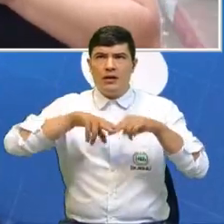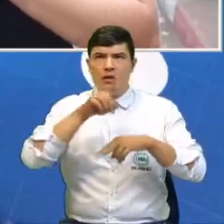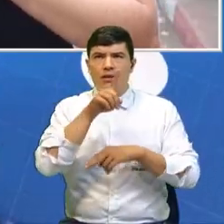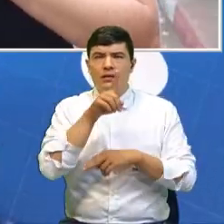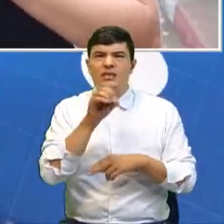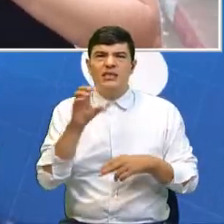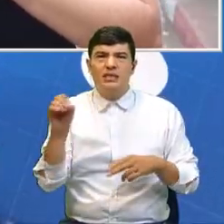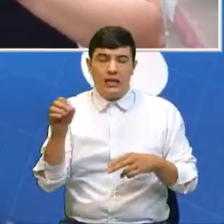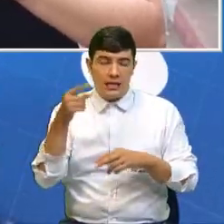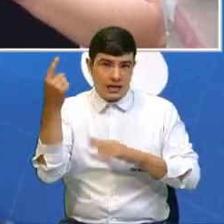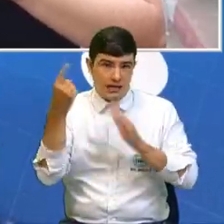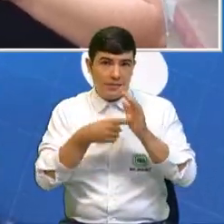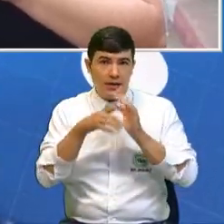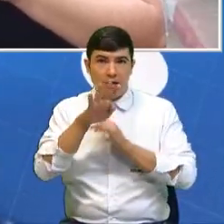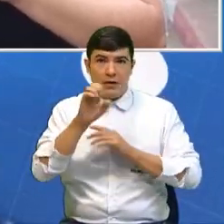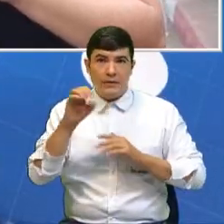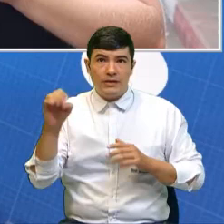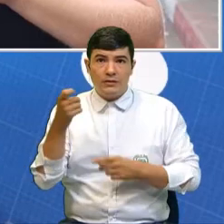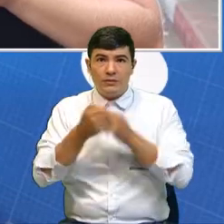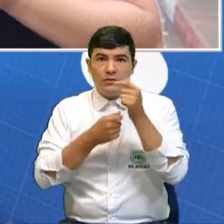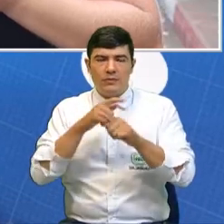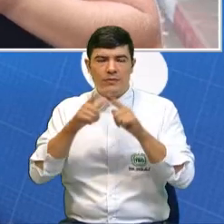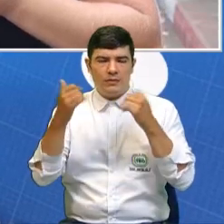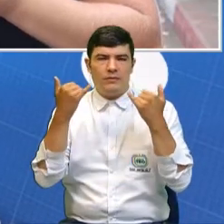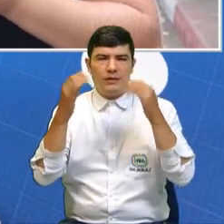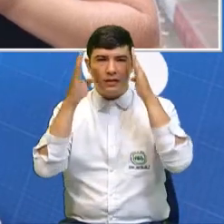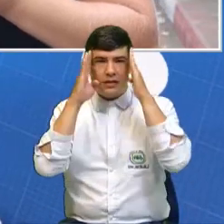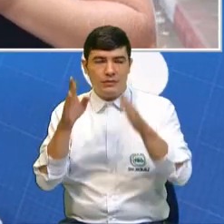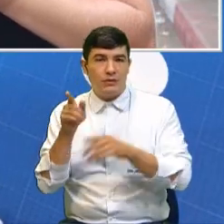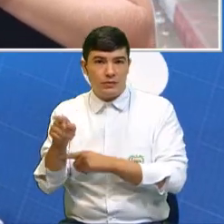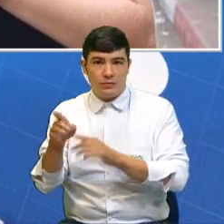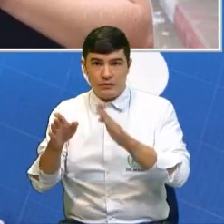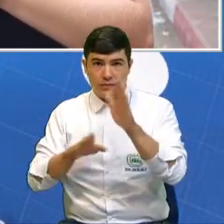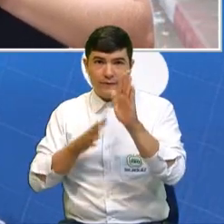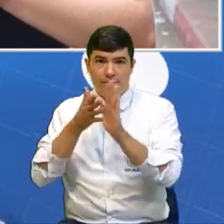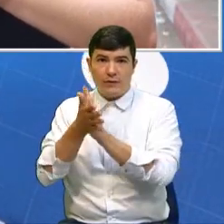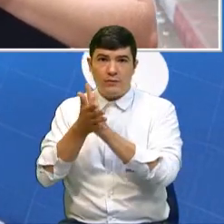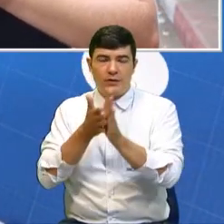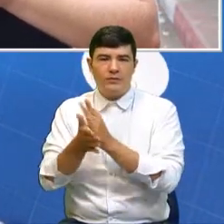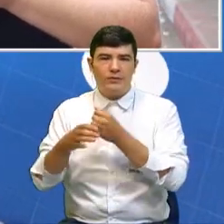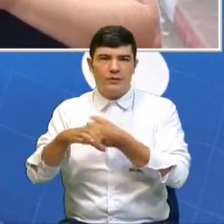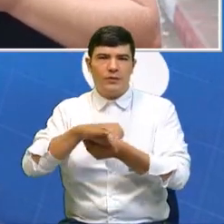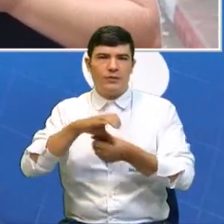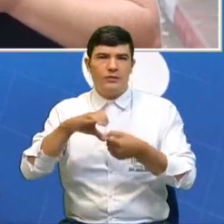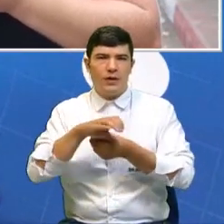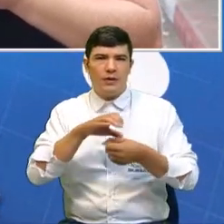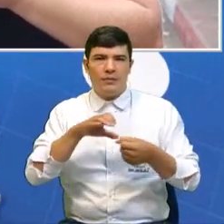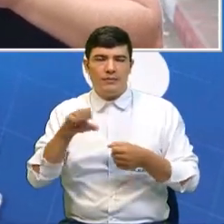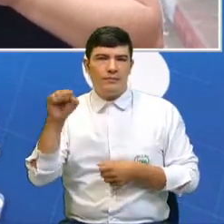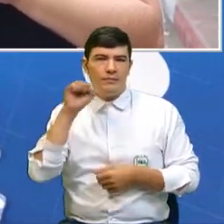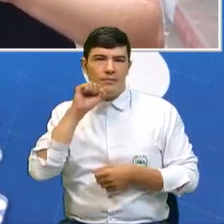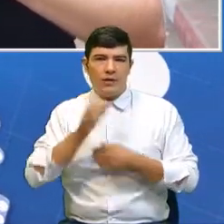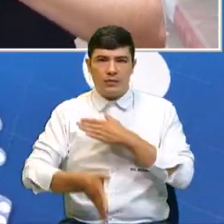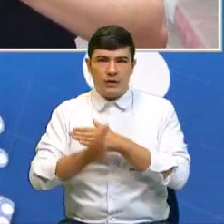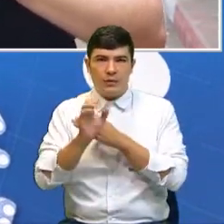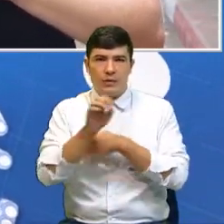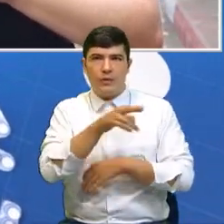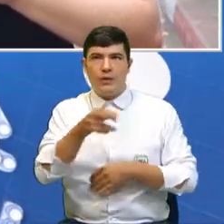1900 nos estaremos al tanto del desarrollo de esta información desde barrancabermeja informó para oriente noticias angela